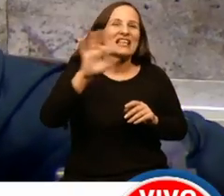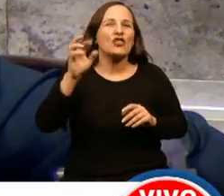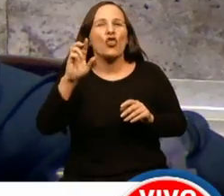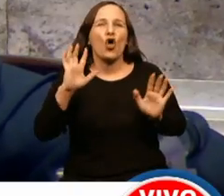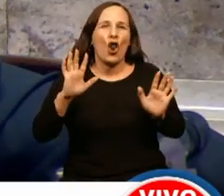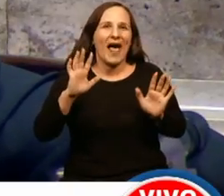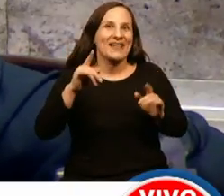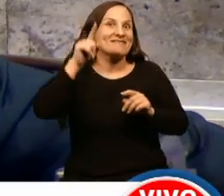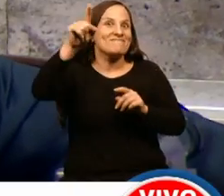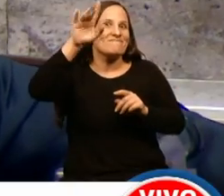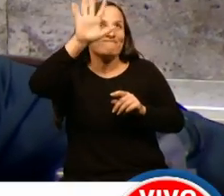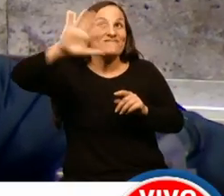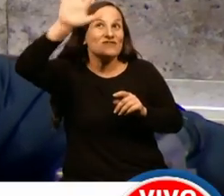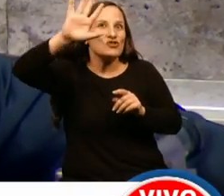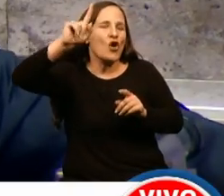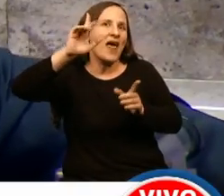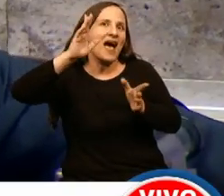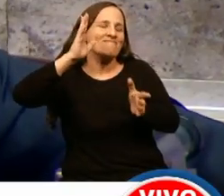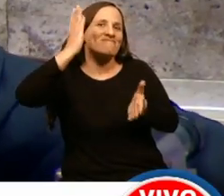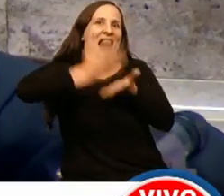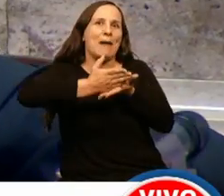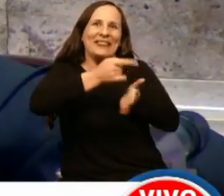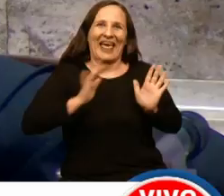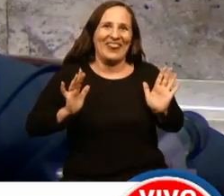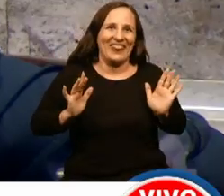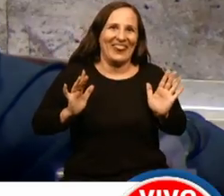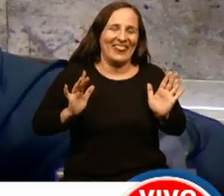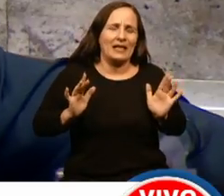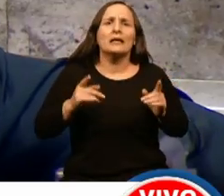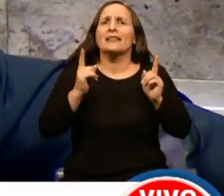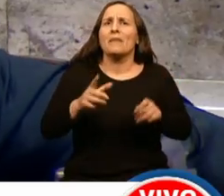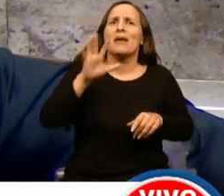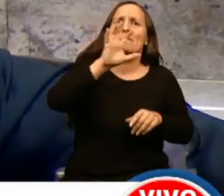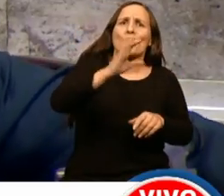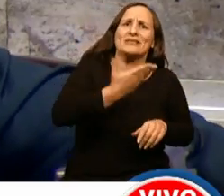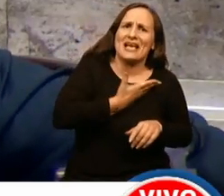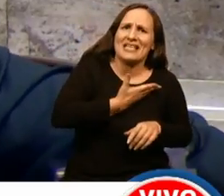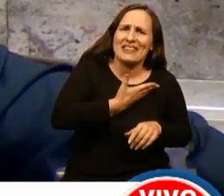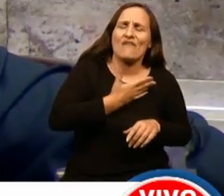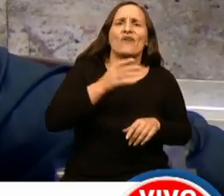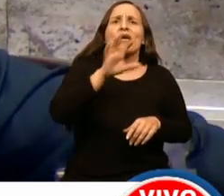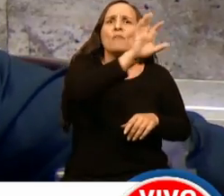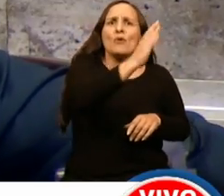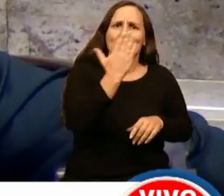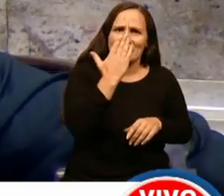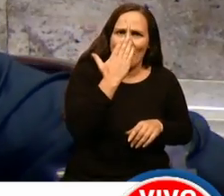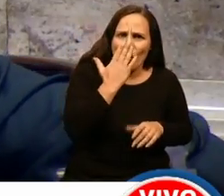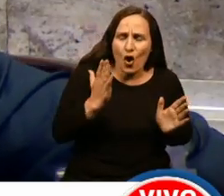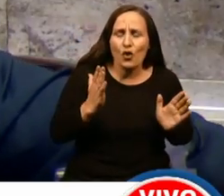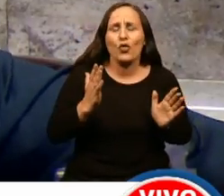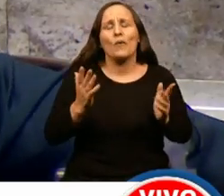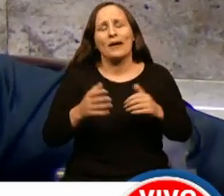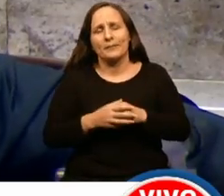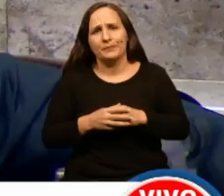poco menos en la mitad de la media nacional también tenemos provincias como santa fe provincia de córdoba en buena hora porque